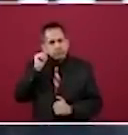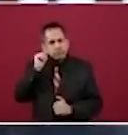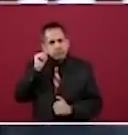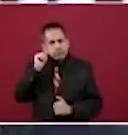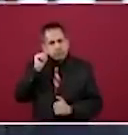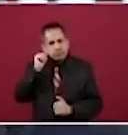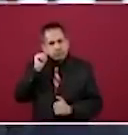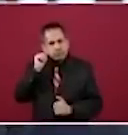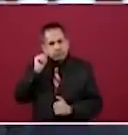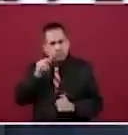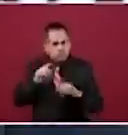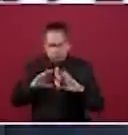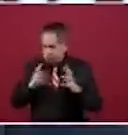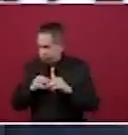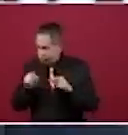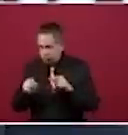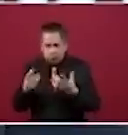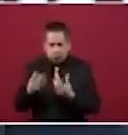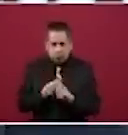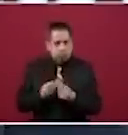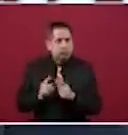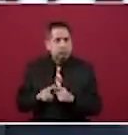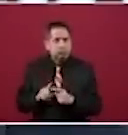en una acción conjunta,